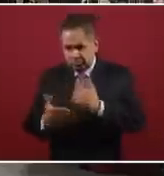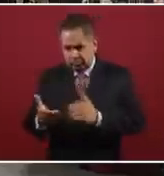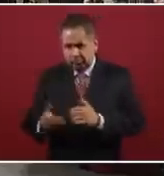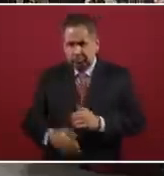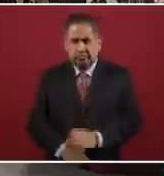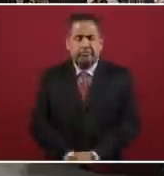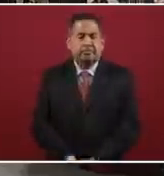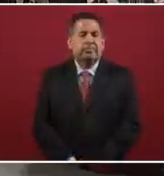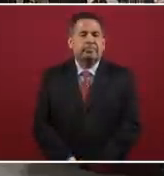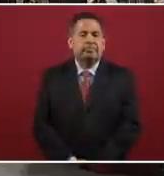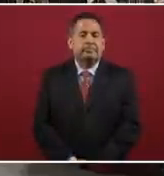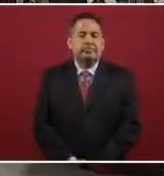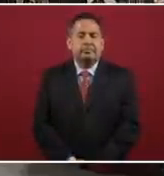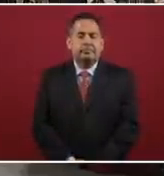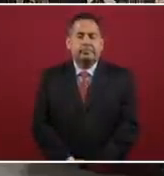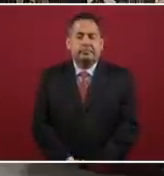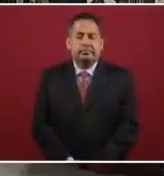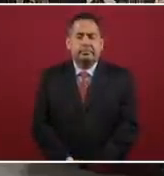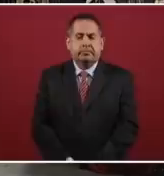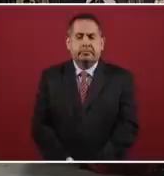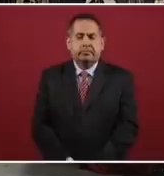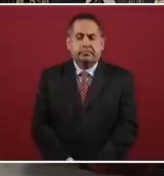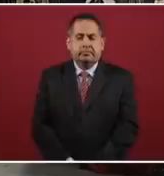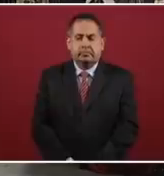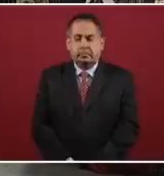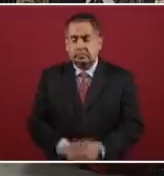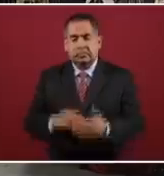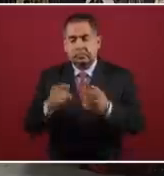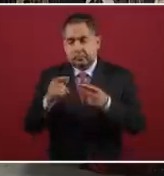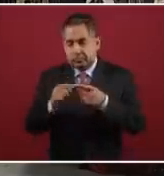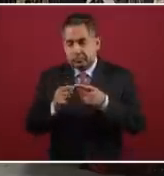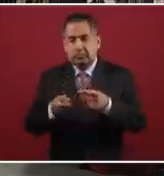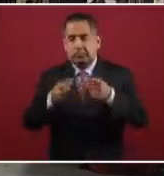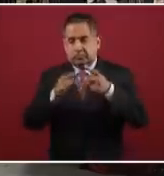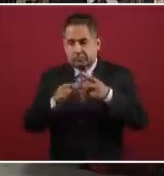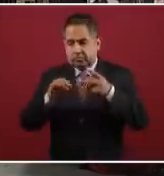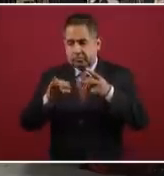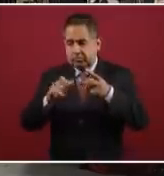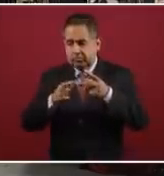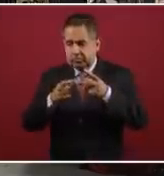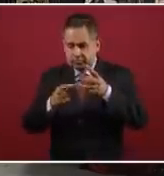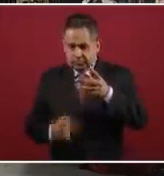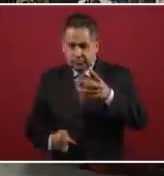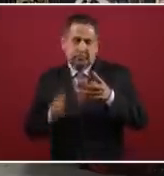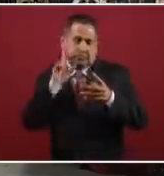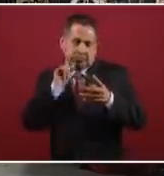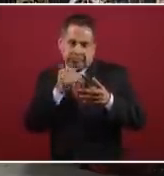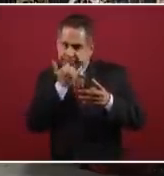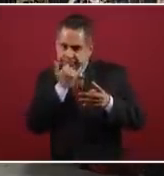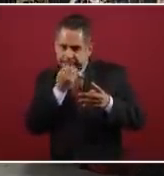Ahí está. Y se apuntan, Miguel, te apuntas para mañana, ni modo.